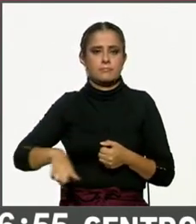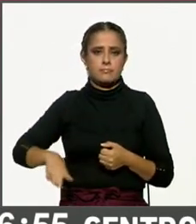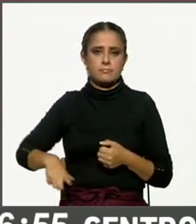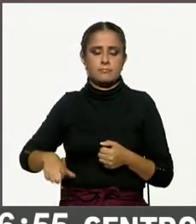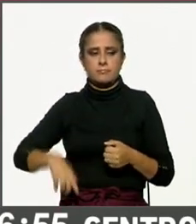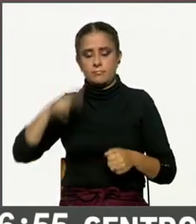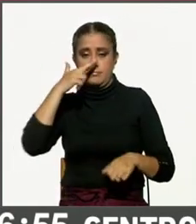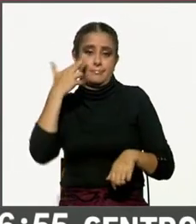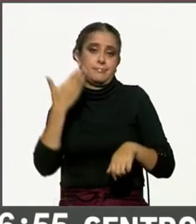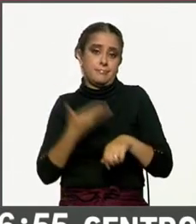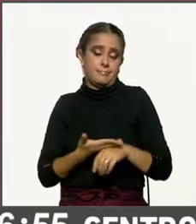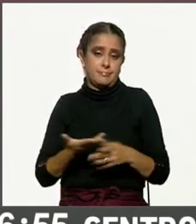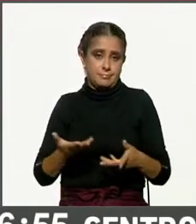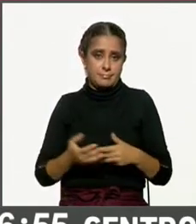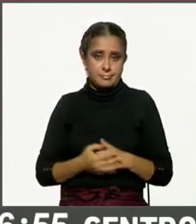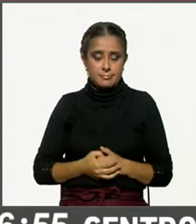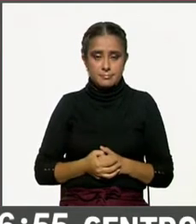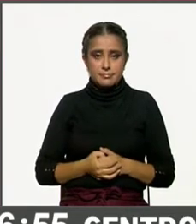gráfico